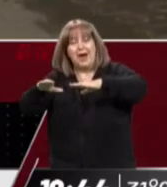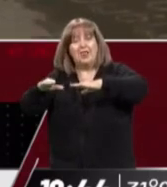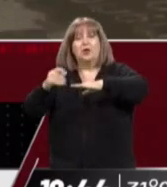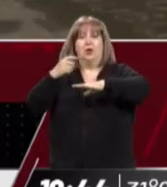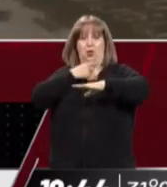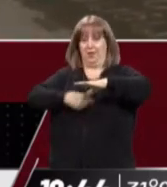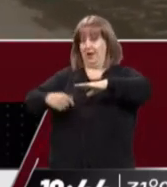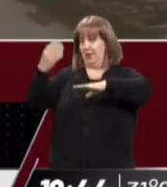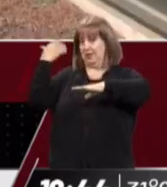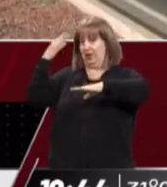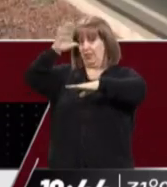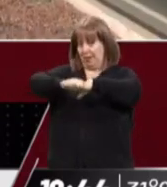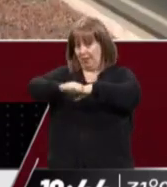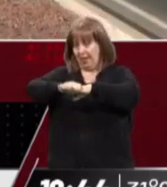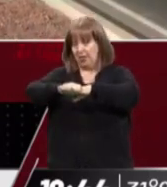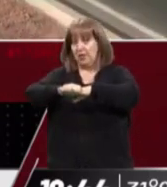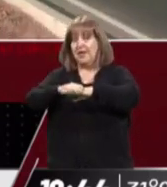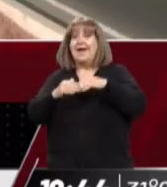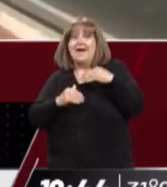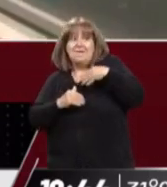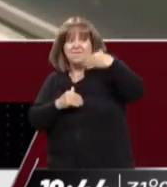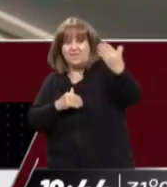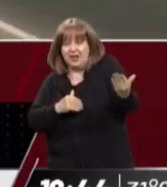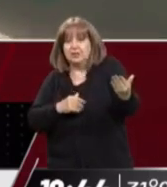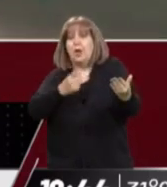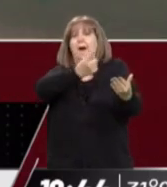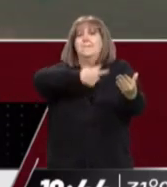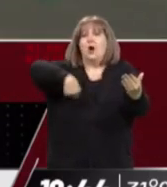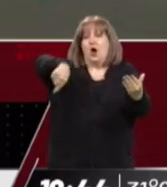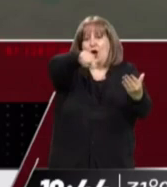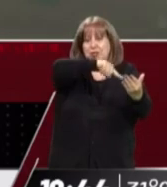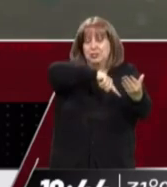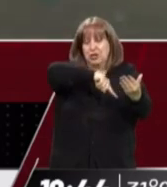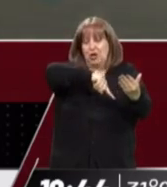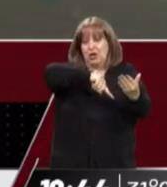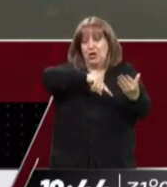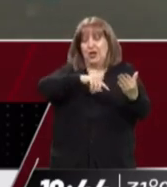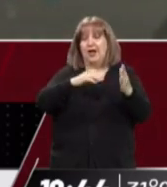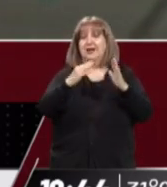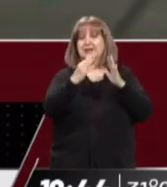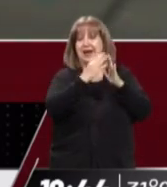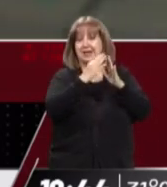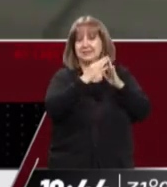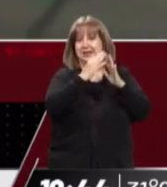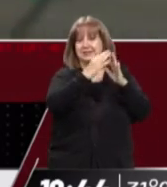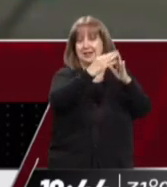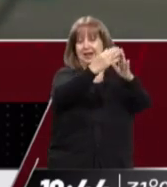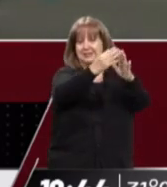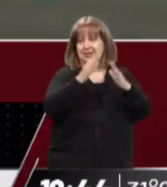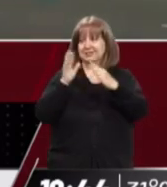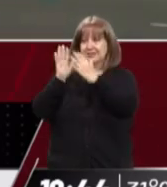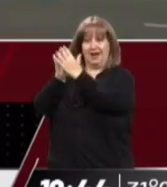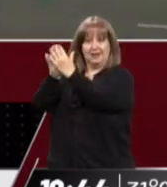de ese antiguo pozo es el del cual Les estamos hablando y está detrás de las casas justamente de la